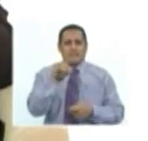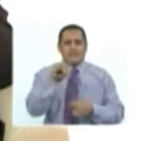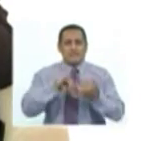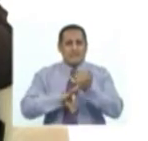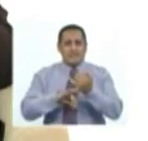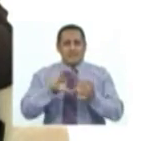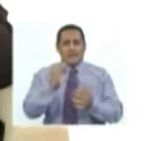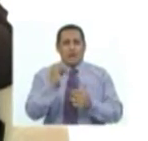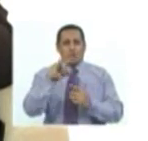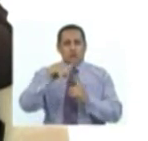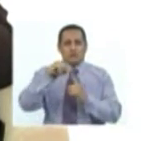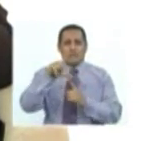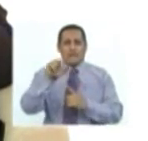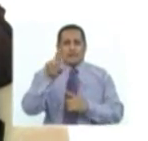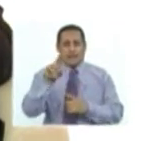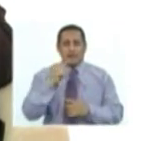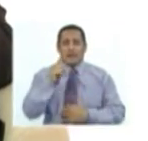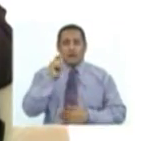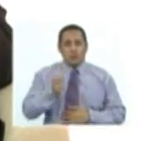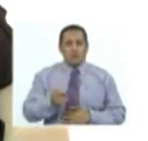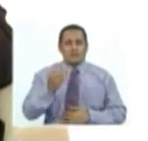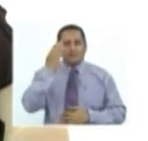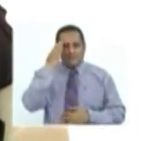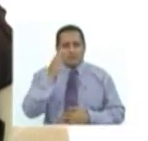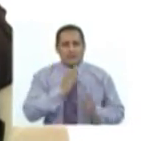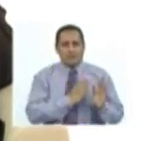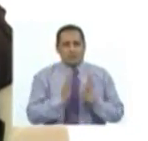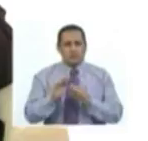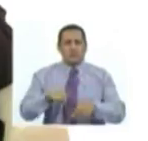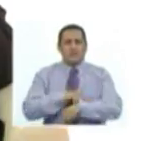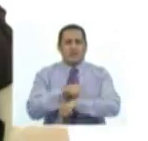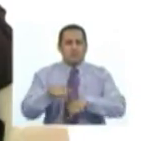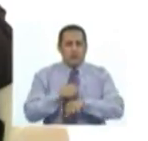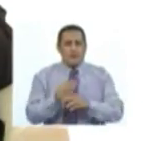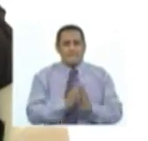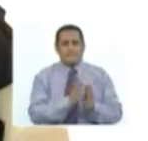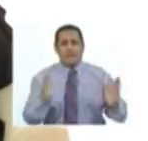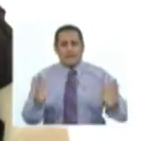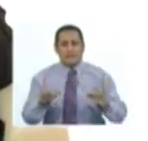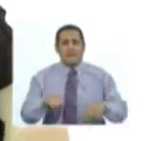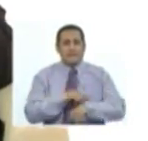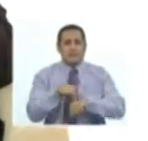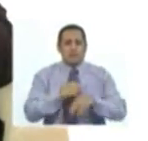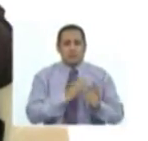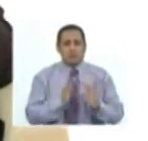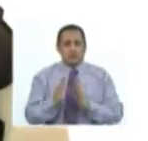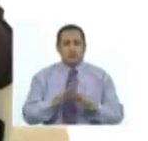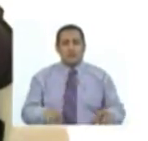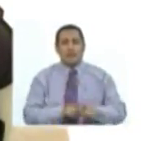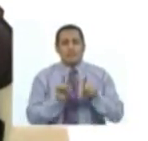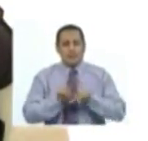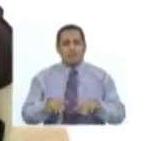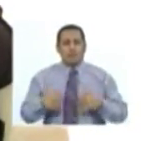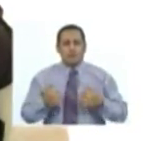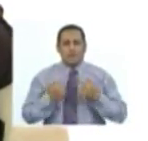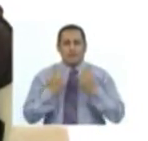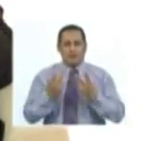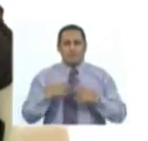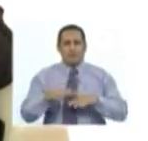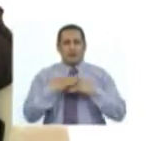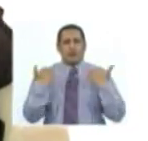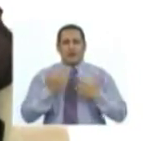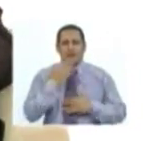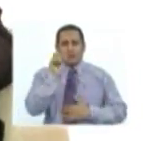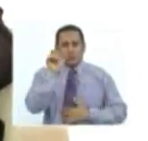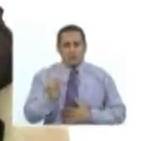el legislador es consciente que el proceso puede llegar a tomar más tiempo, que el tiempo que dura el proceso puede terminar generando daños a quien